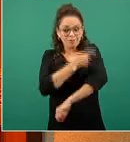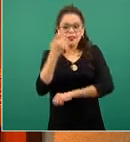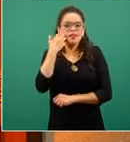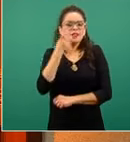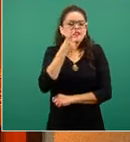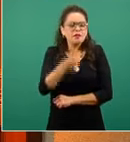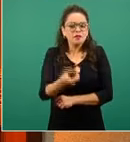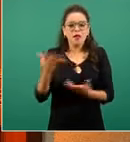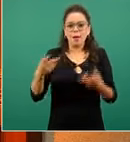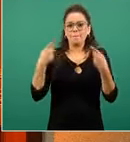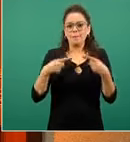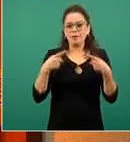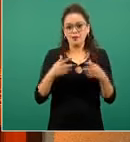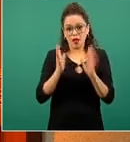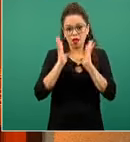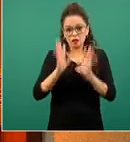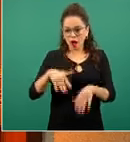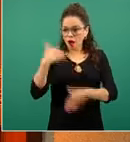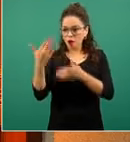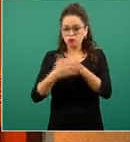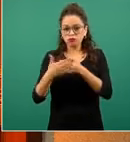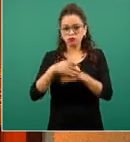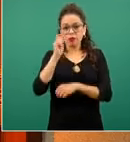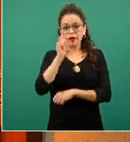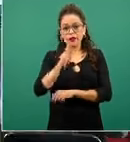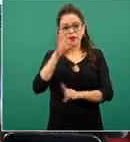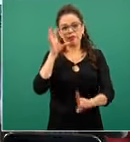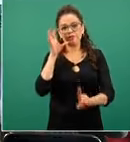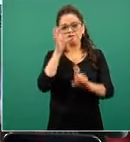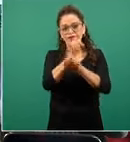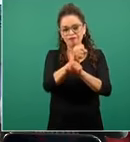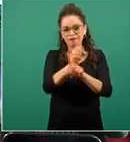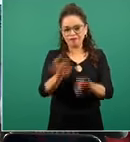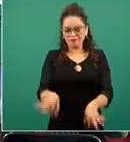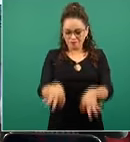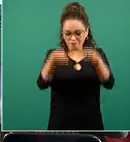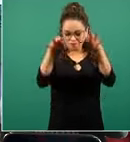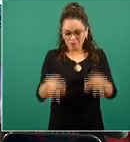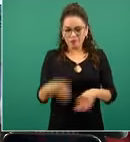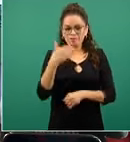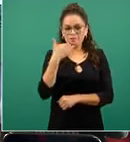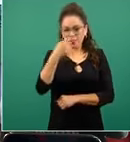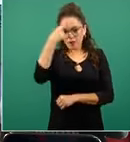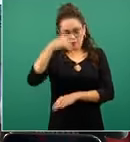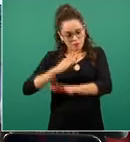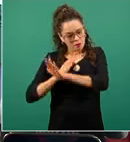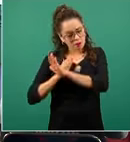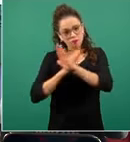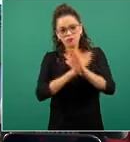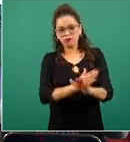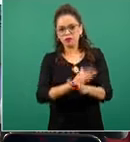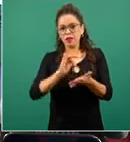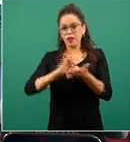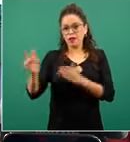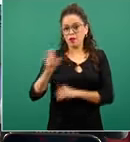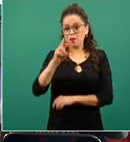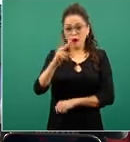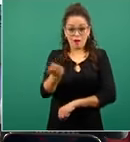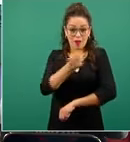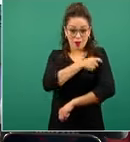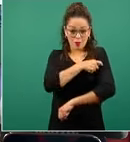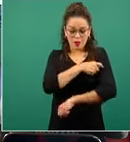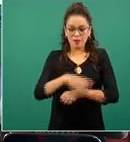de personas que están ya por alcanzar la inmunidad o la eficacia que en su momento la vacuna ha demostrado